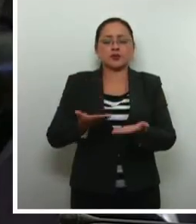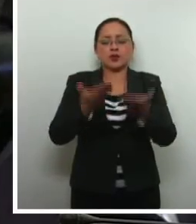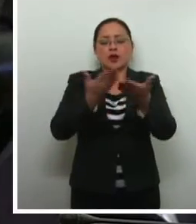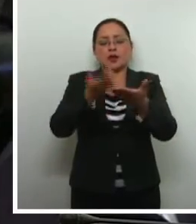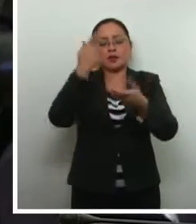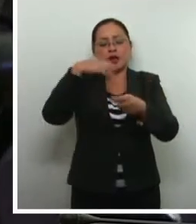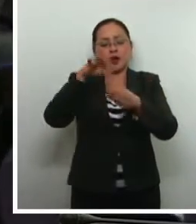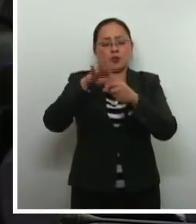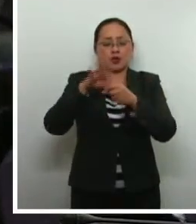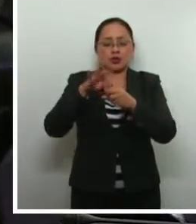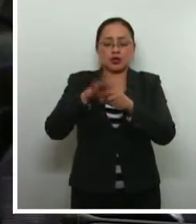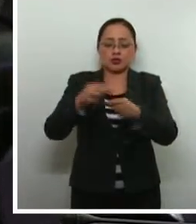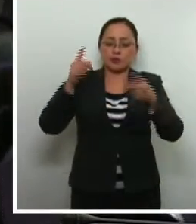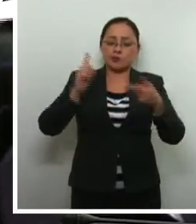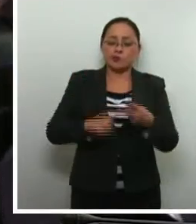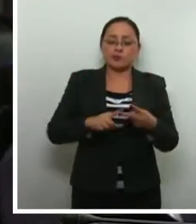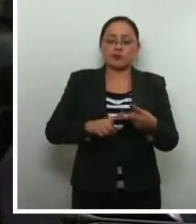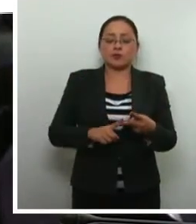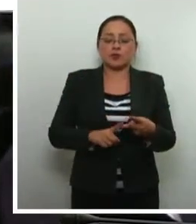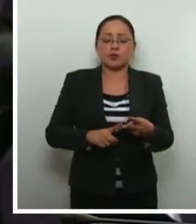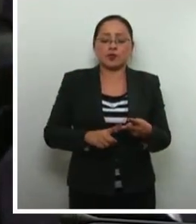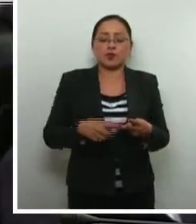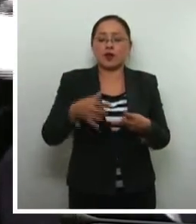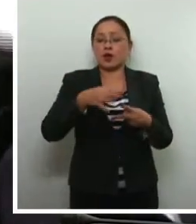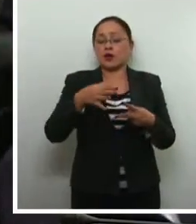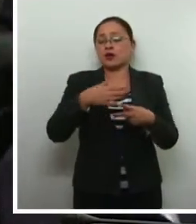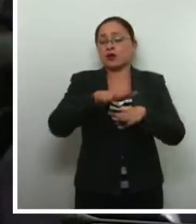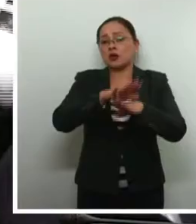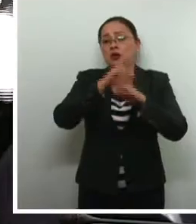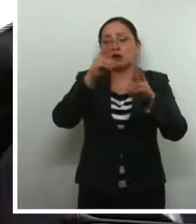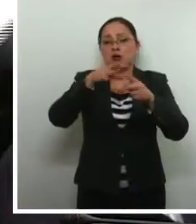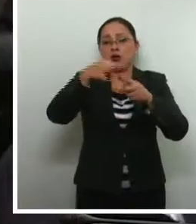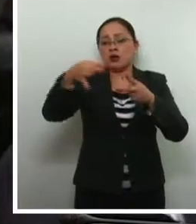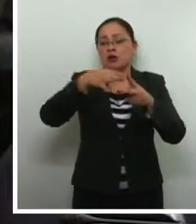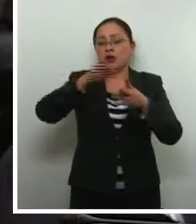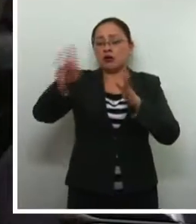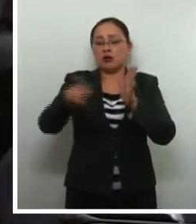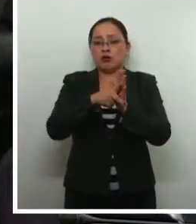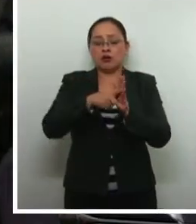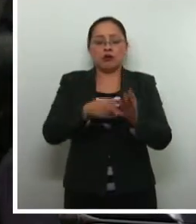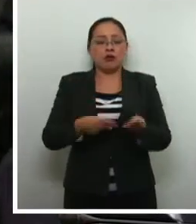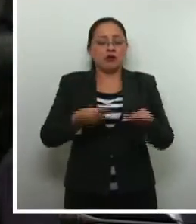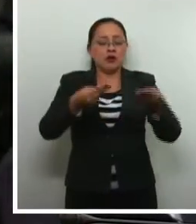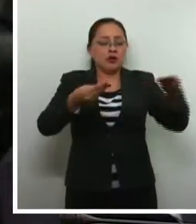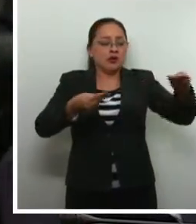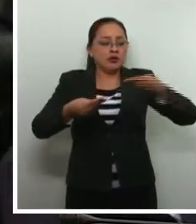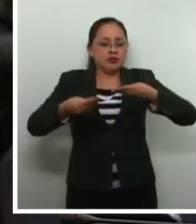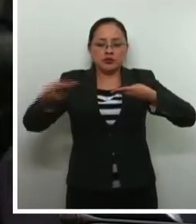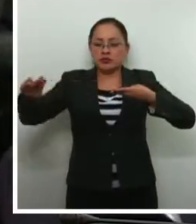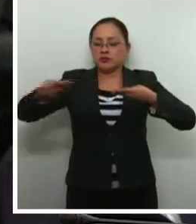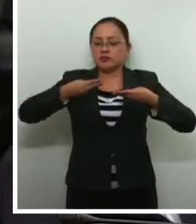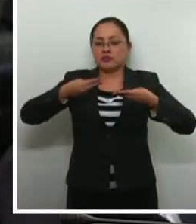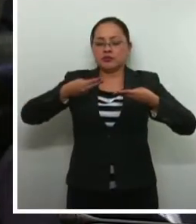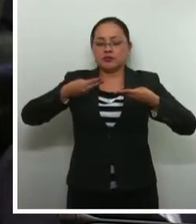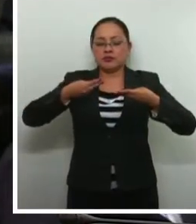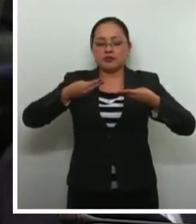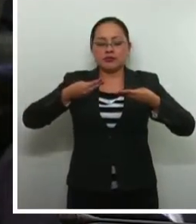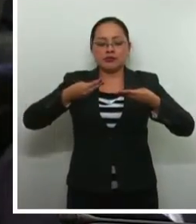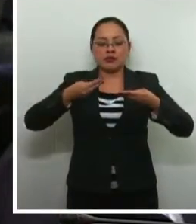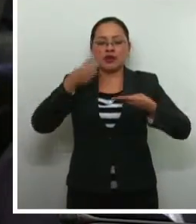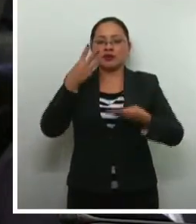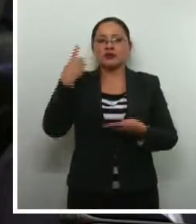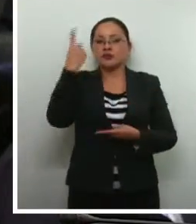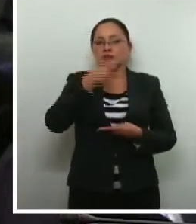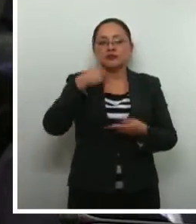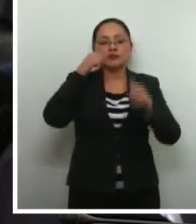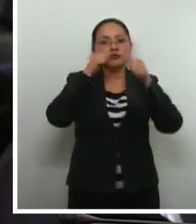en lo general y en relación con las reservas que nos entregó y que nos tiene aquí hace 3 horas